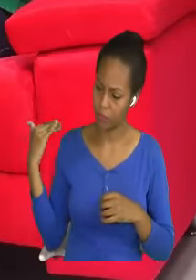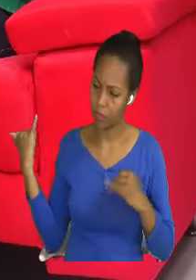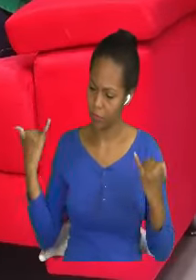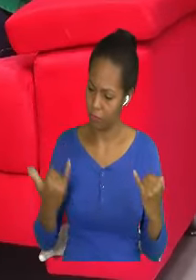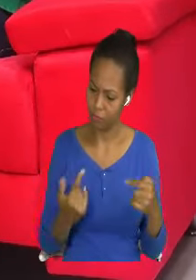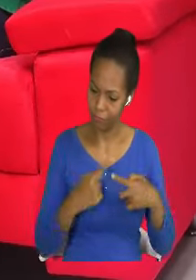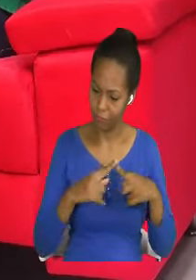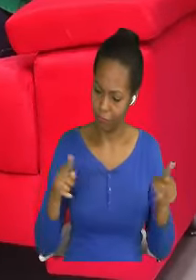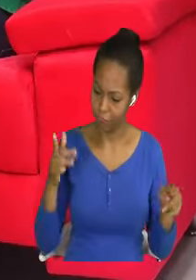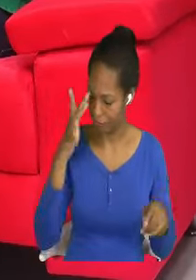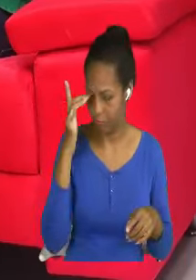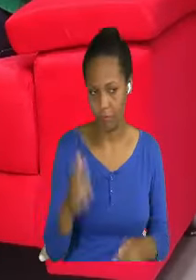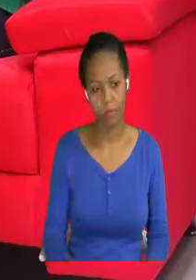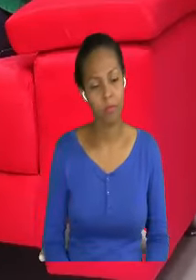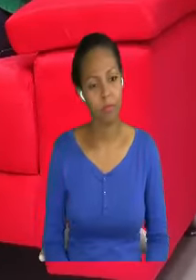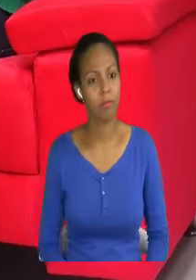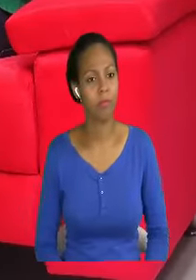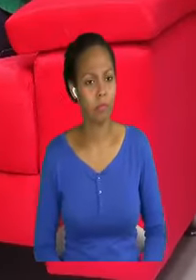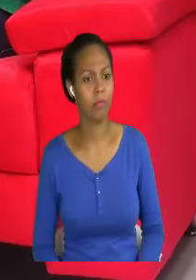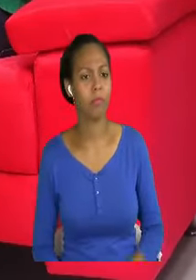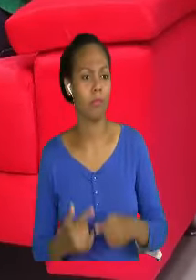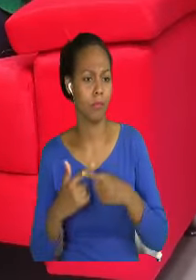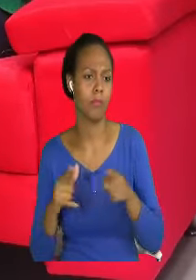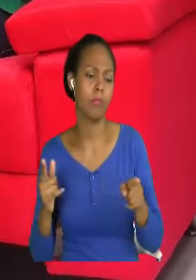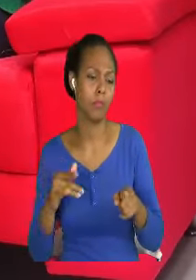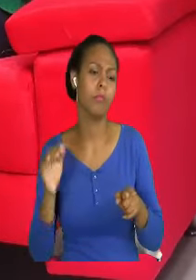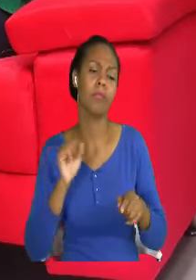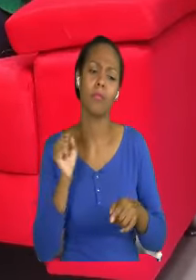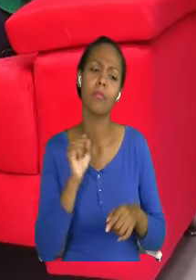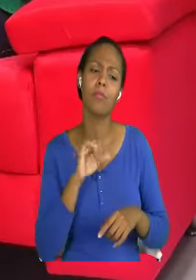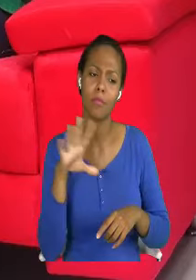Bueno, las diferencias sí son muchas. Yo